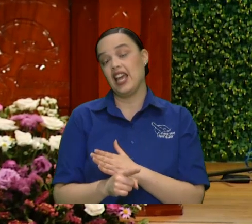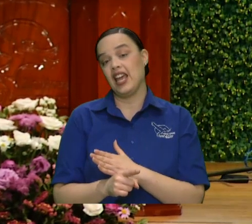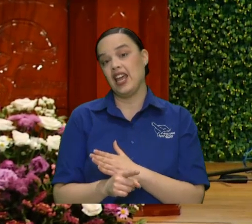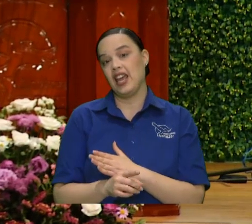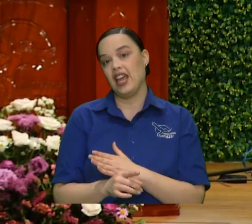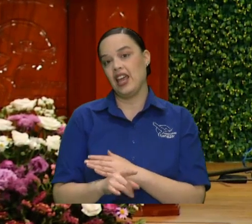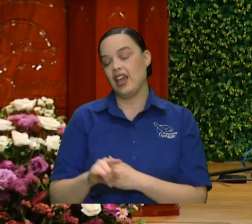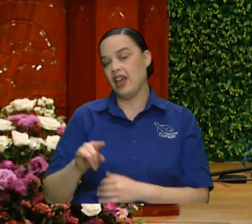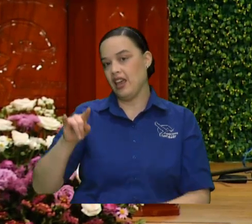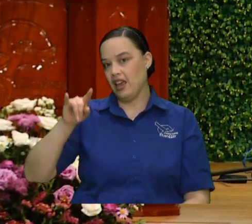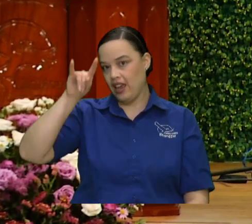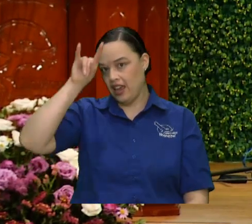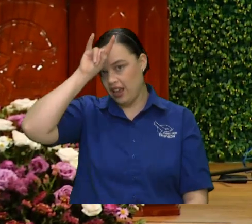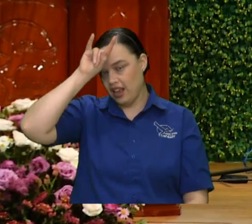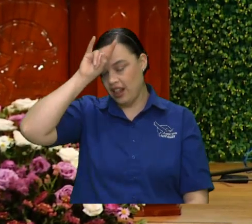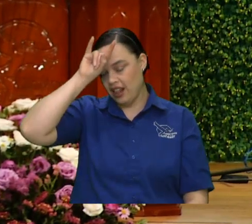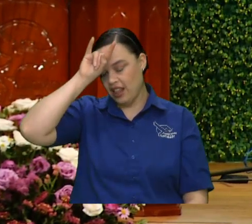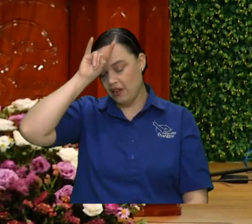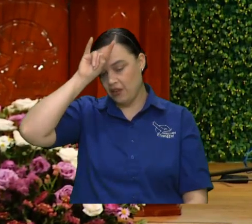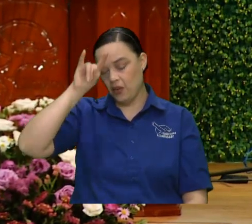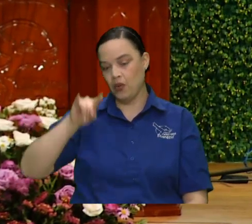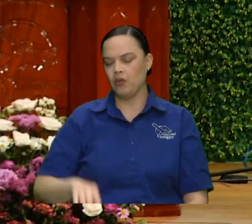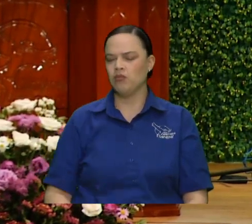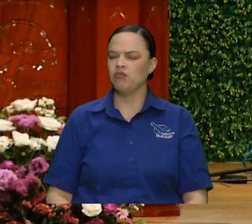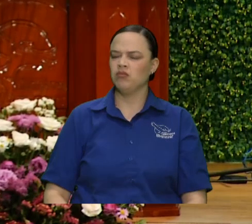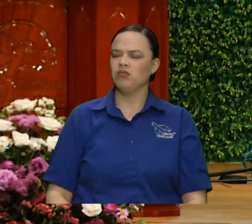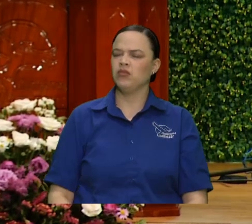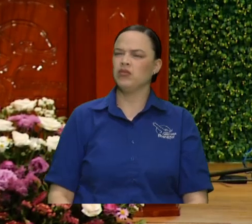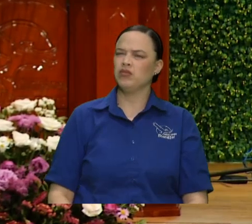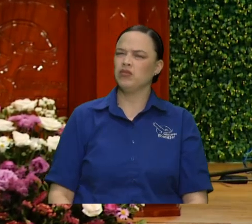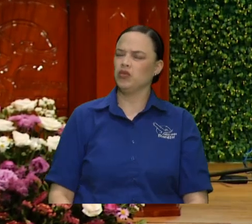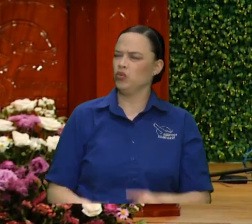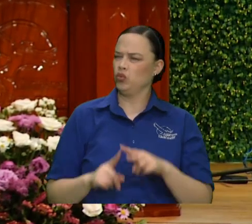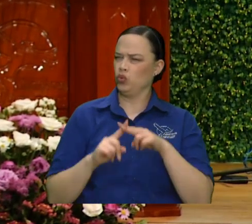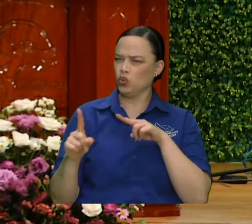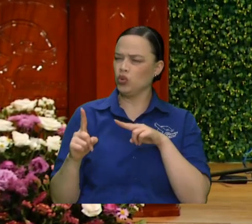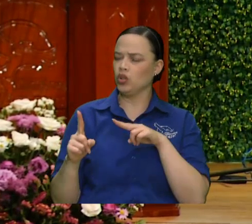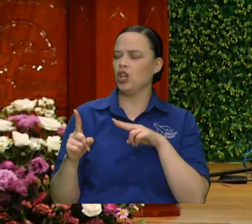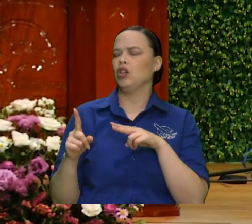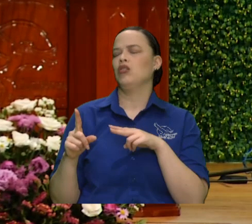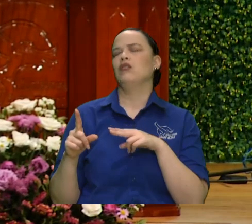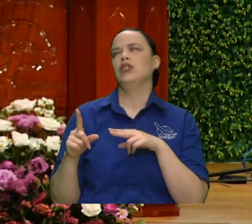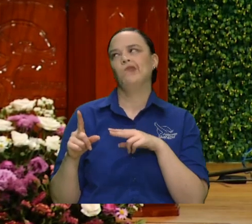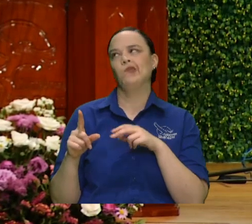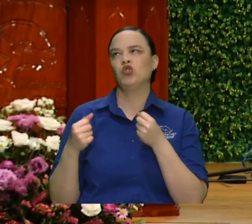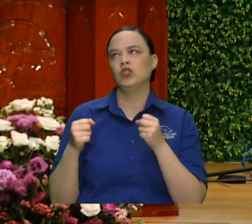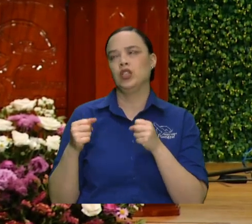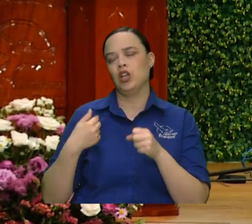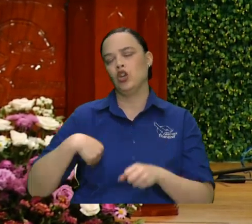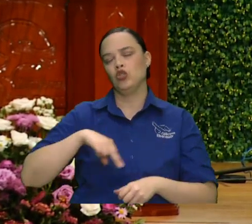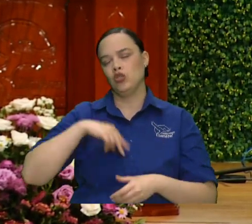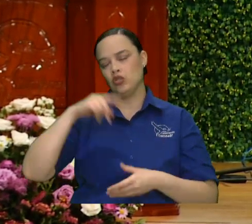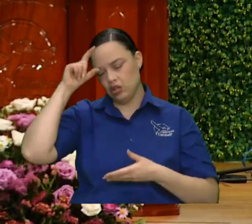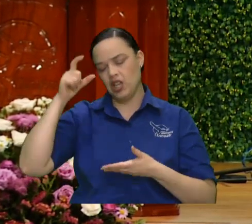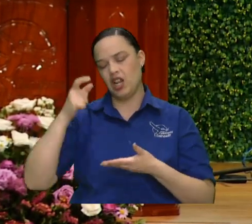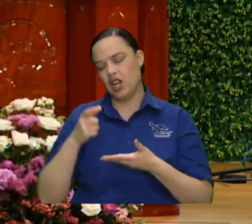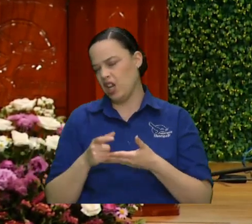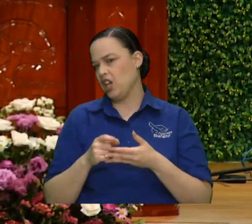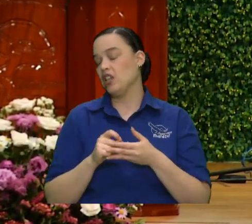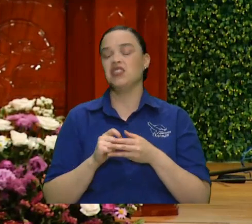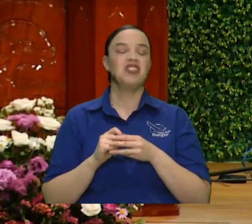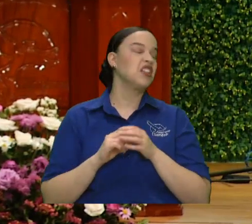juega rudo huye y nos hace creer que todo se acabó y lo dejamos ir